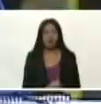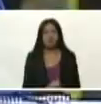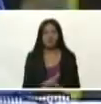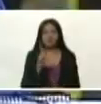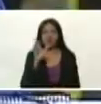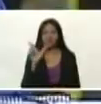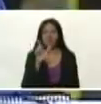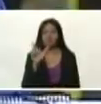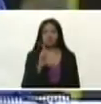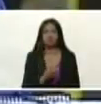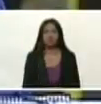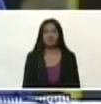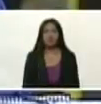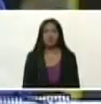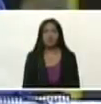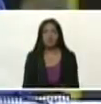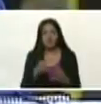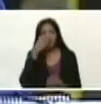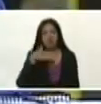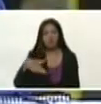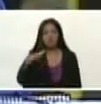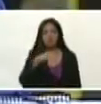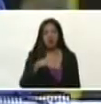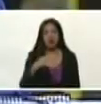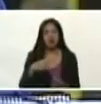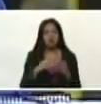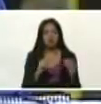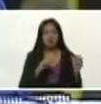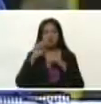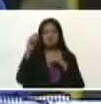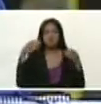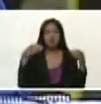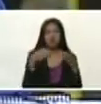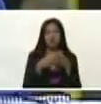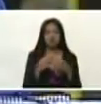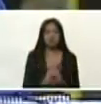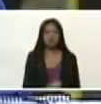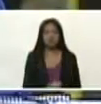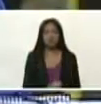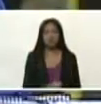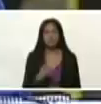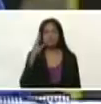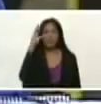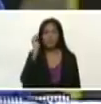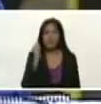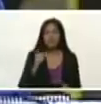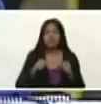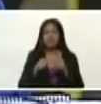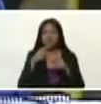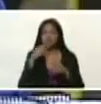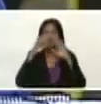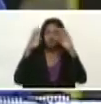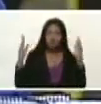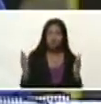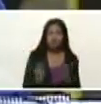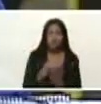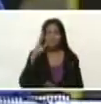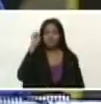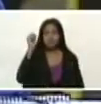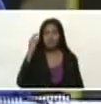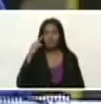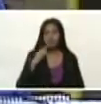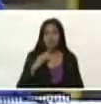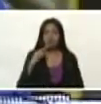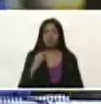PSUV, con el pueblo, Pepe, un super equipo allí, para que Petare le siga diciendo al mundo, Petare es